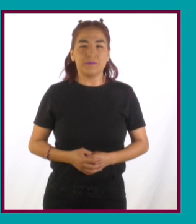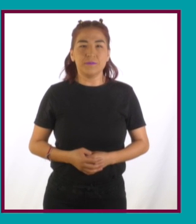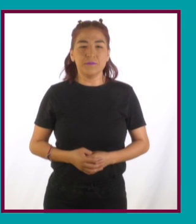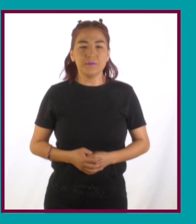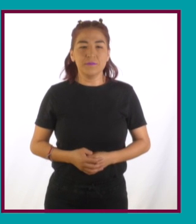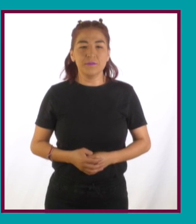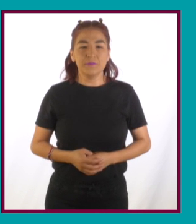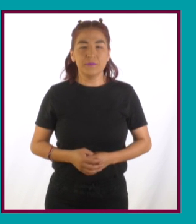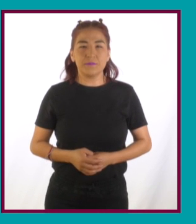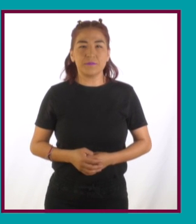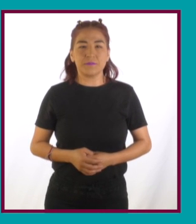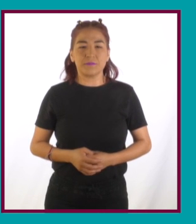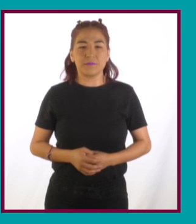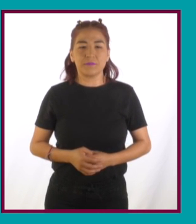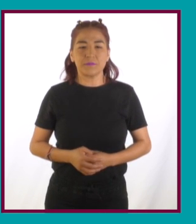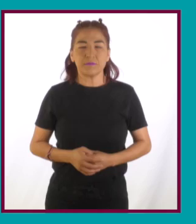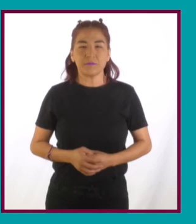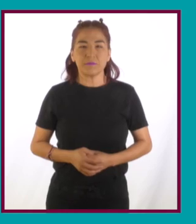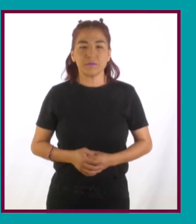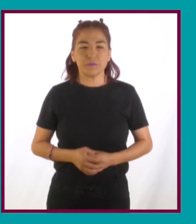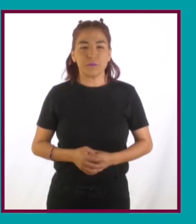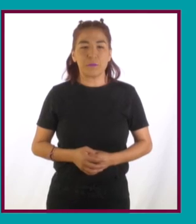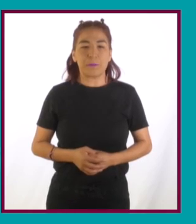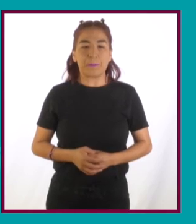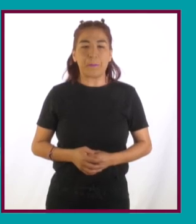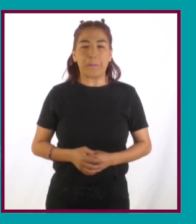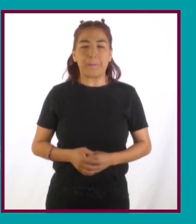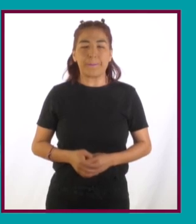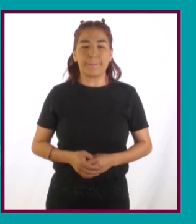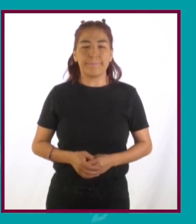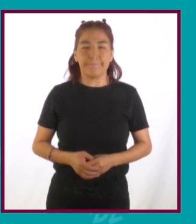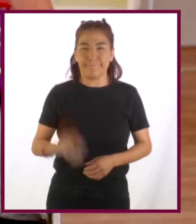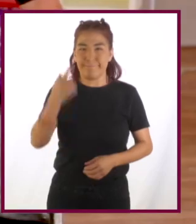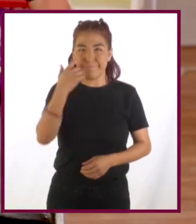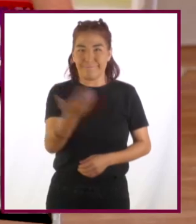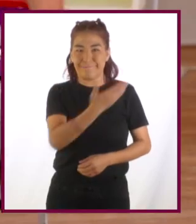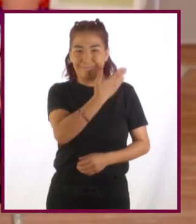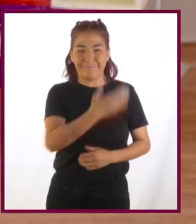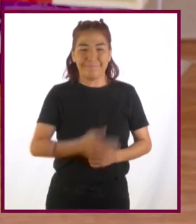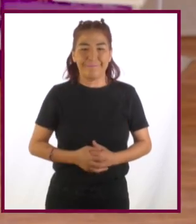madera, sillas del mismo tamaño o forma para mantener fijo el tubo